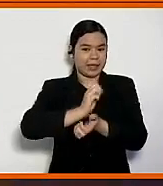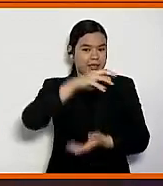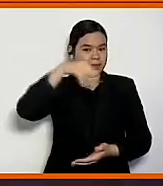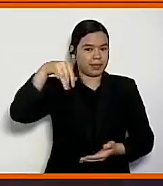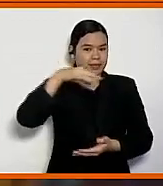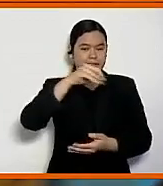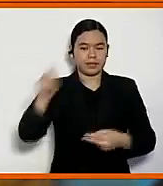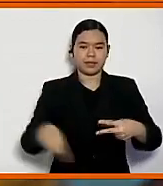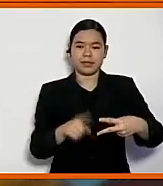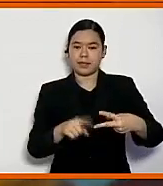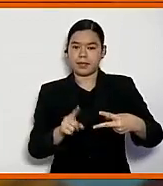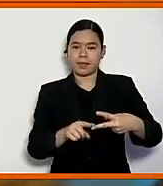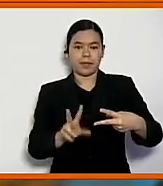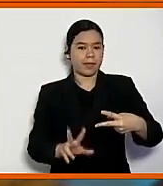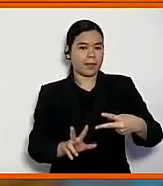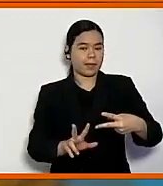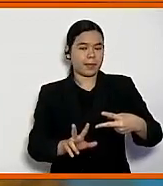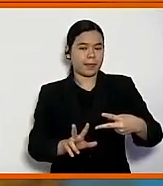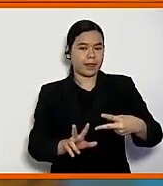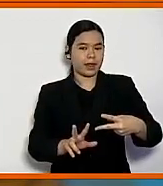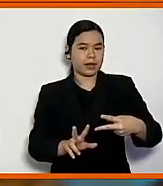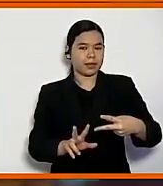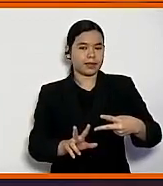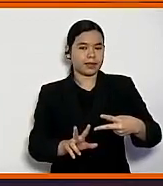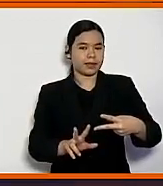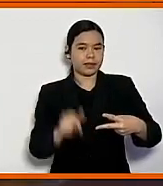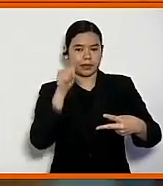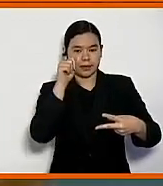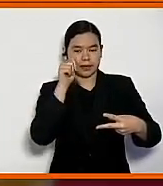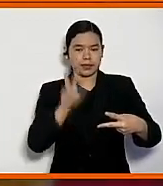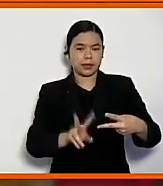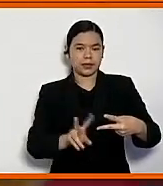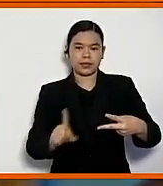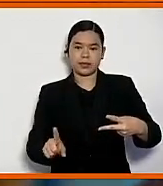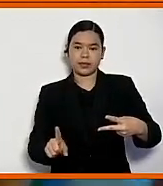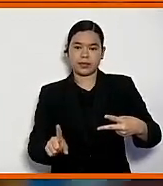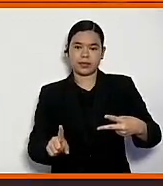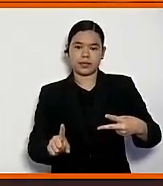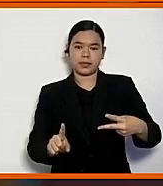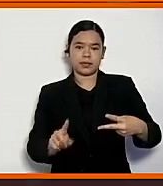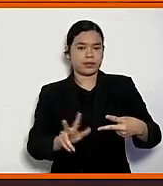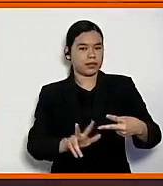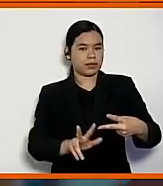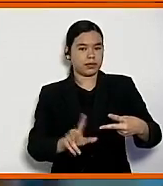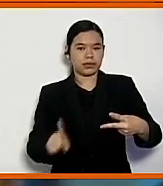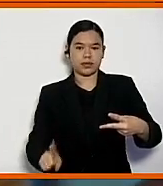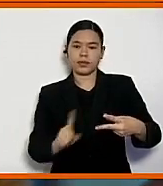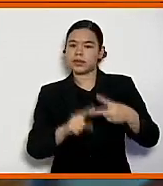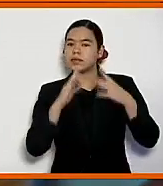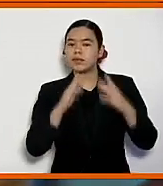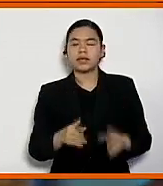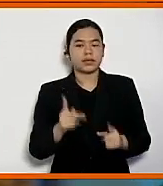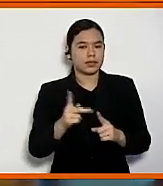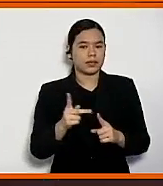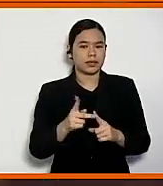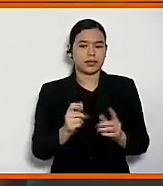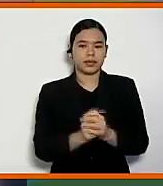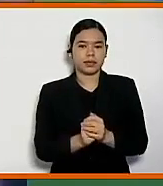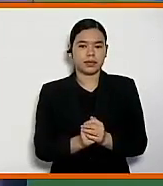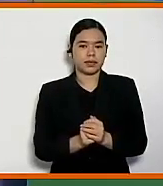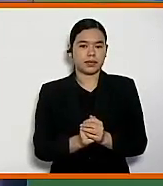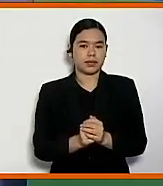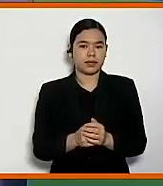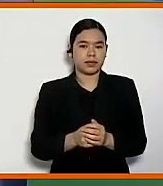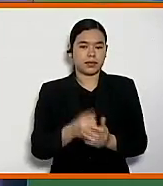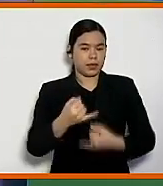dígito, 3. Segundo dígito, atentos, 1. Segundo número ganador es el 31 con su catrachada, Maule.